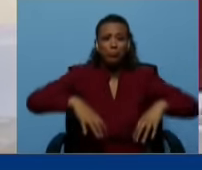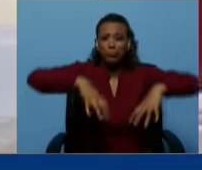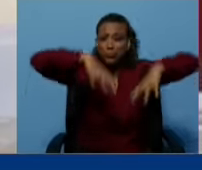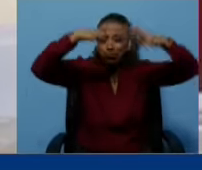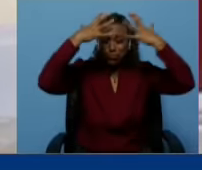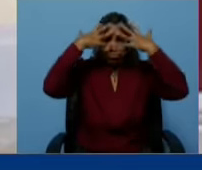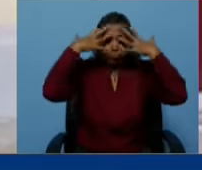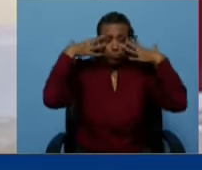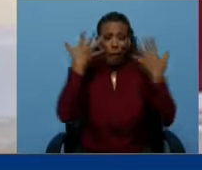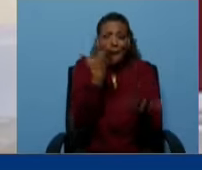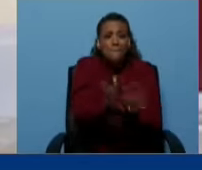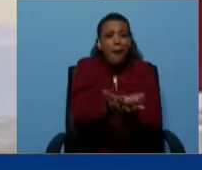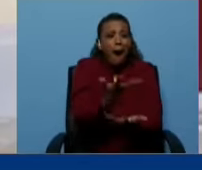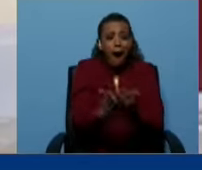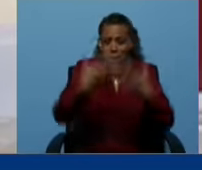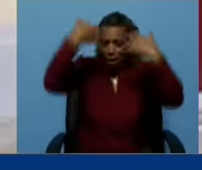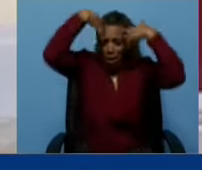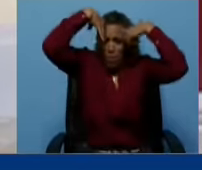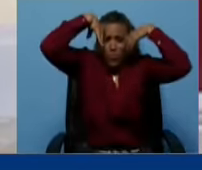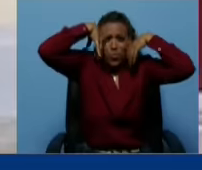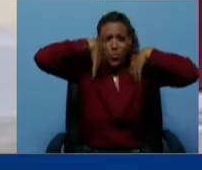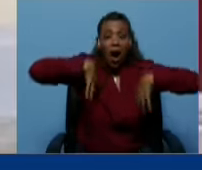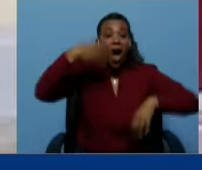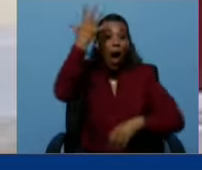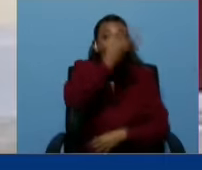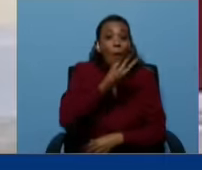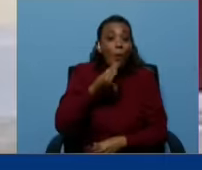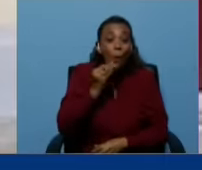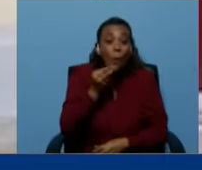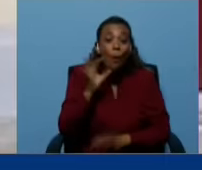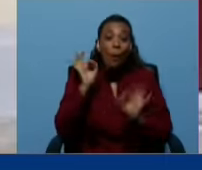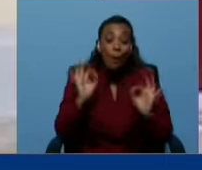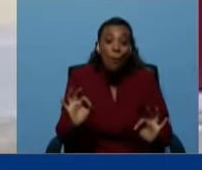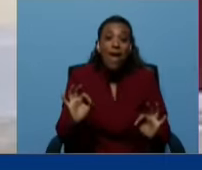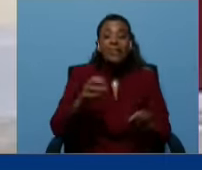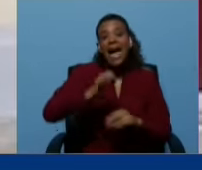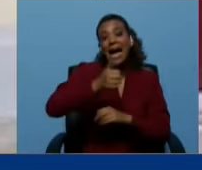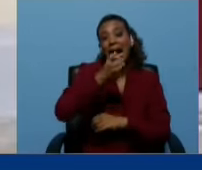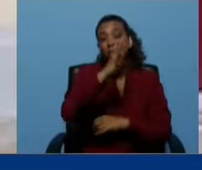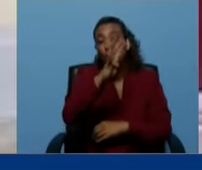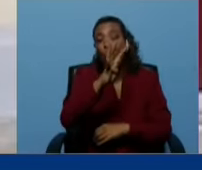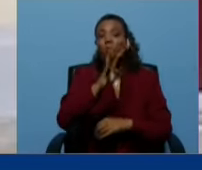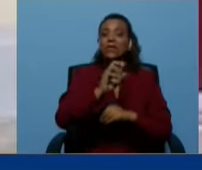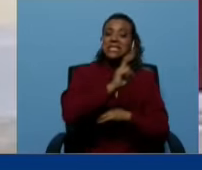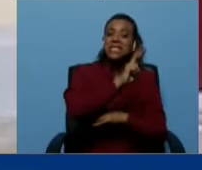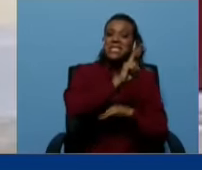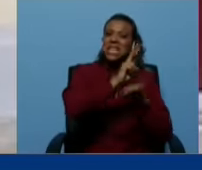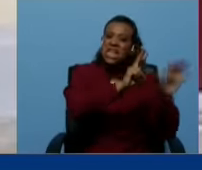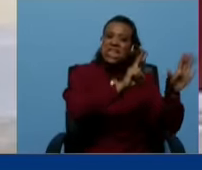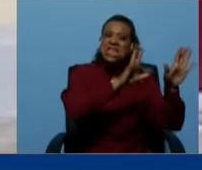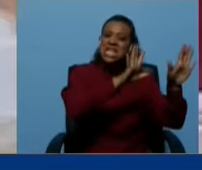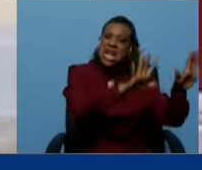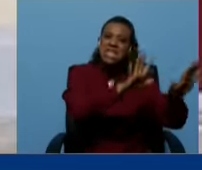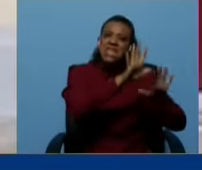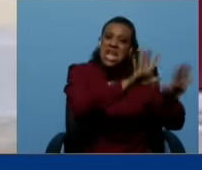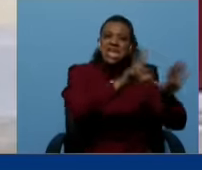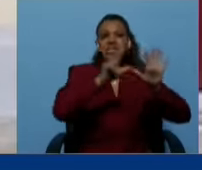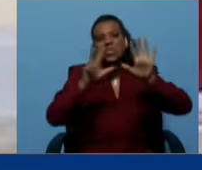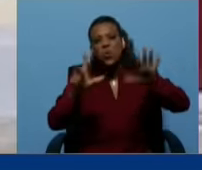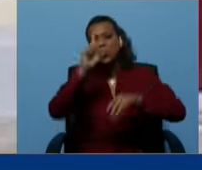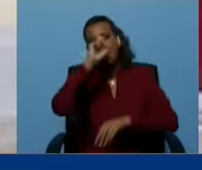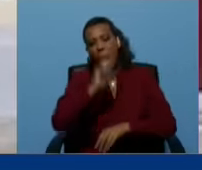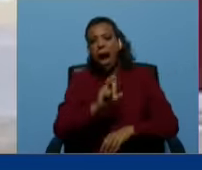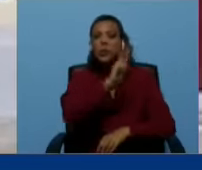agua, a la juventud, a los muchachos de 14, 18, 20, 24. Aquí